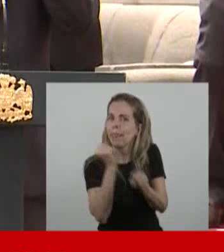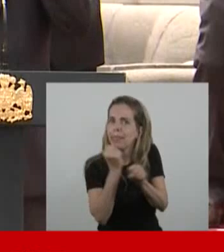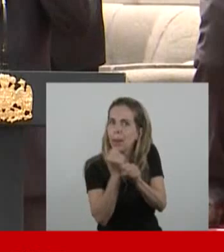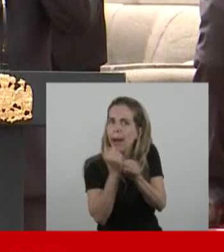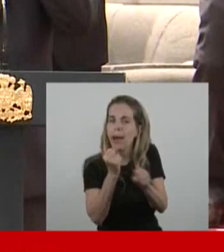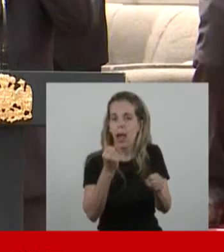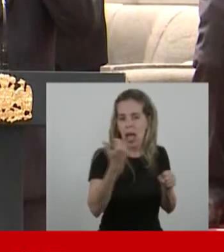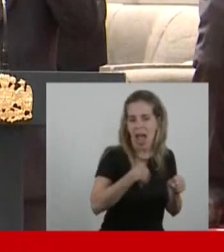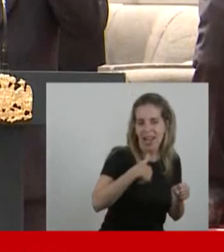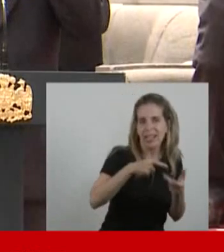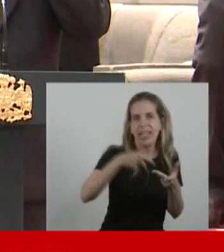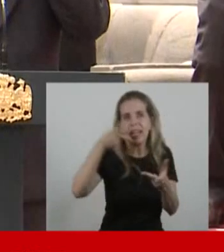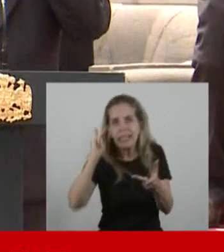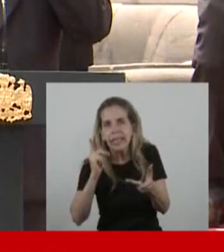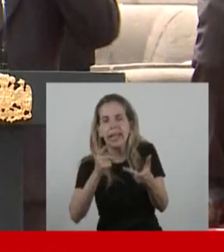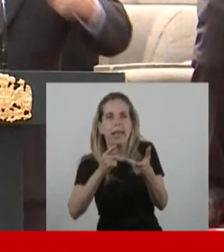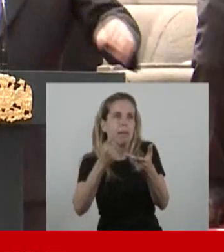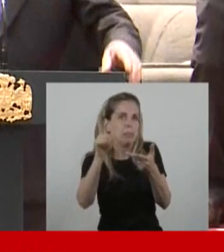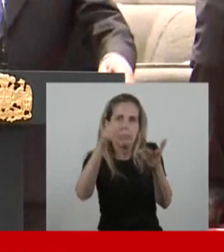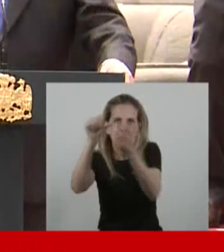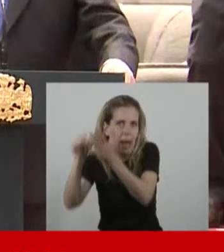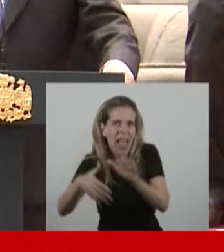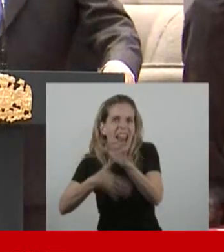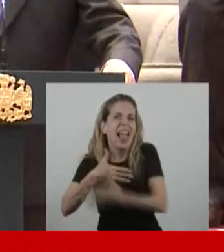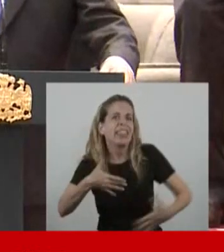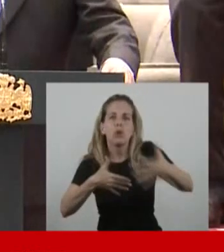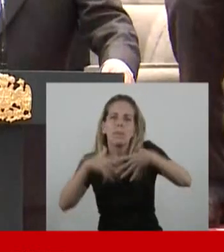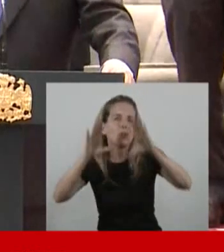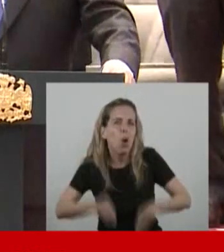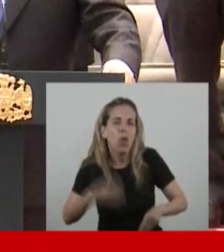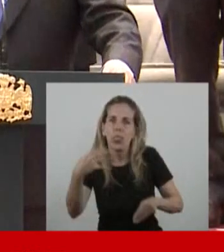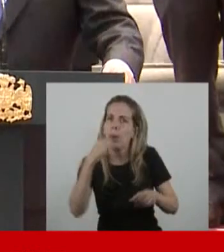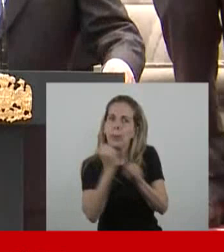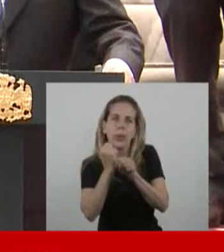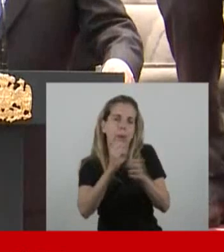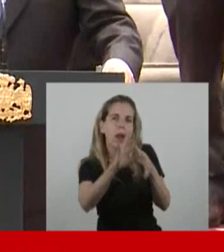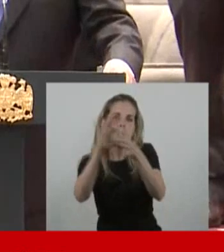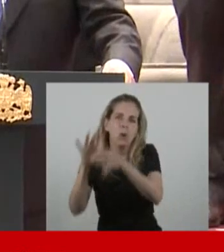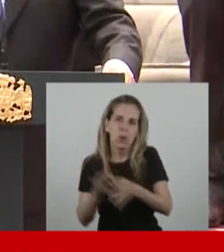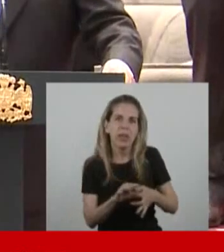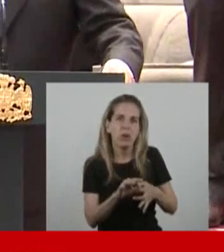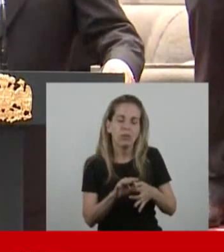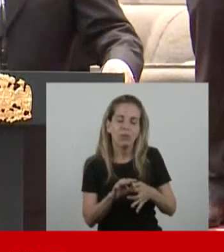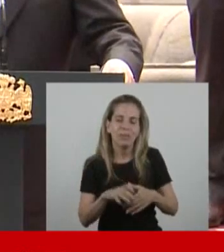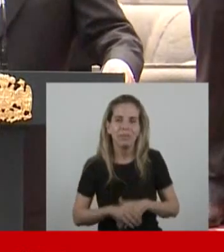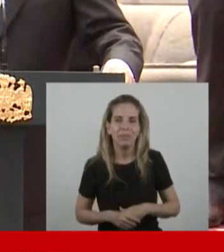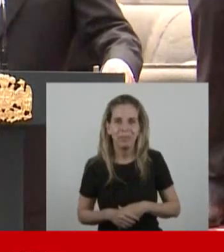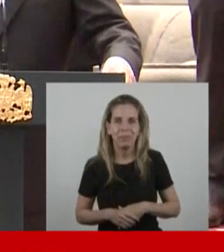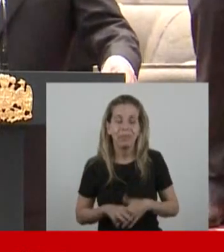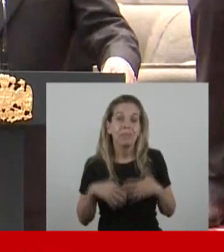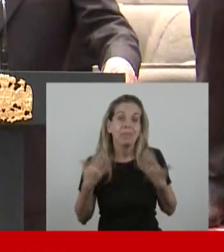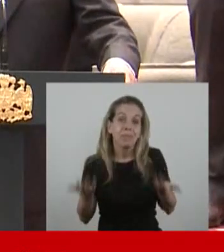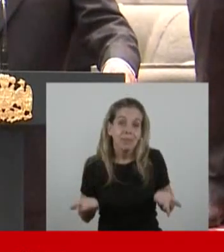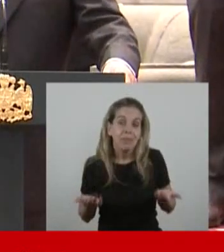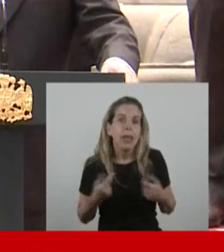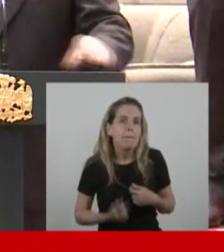entre argentinos, chilenos y también entre latinoamericanos. Con lo cual, yo no es esta